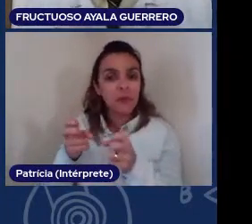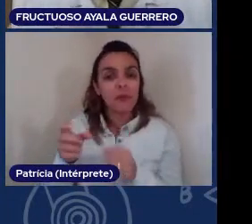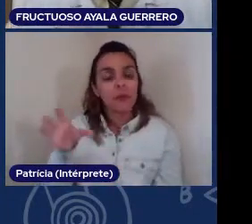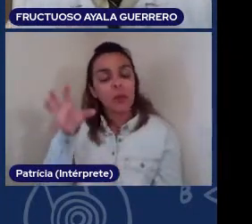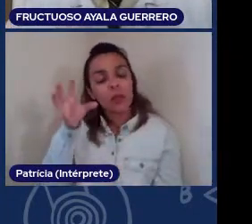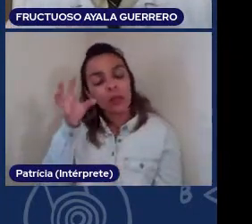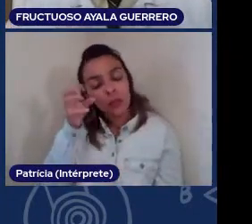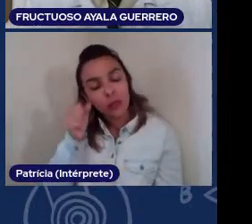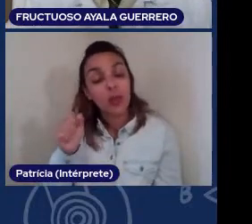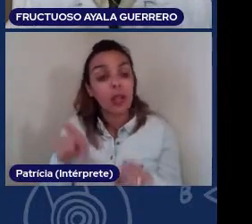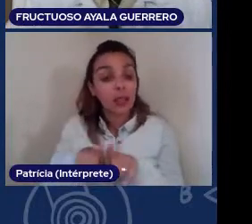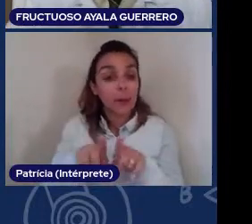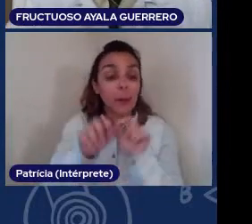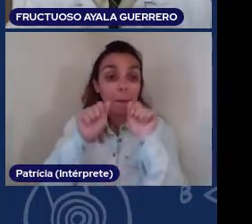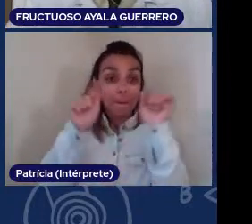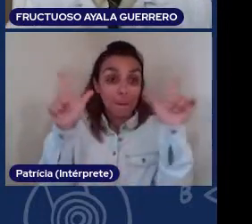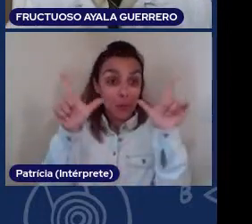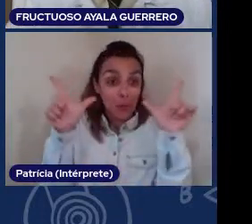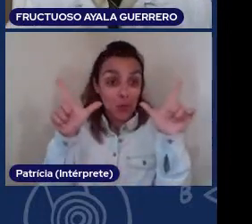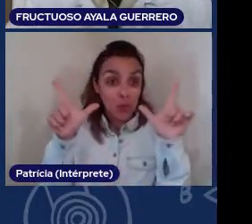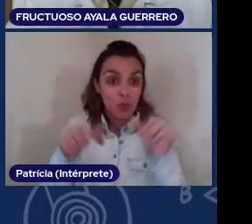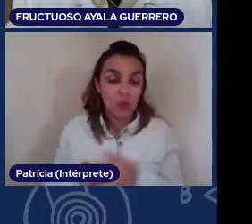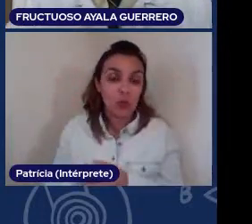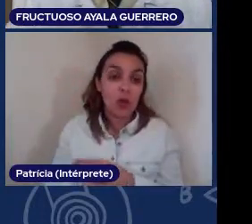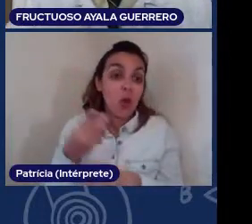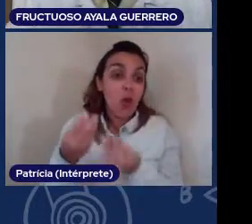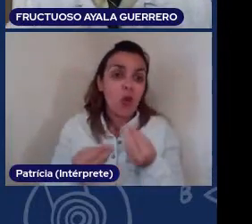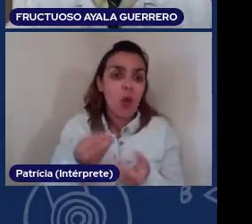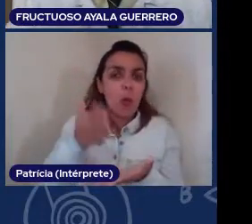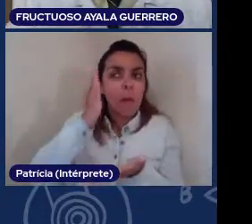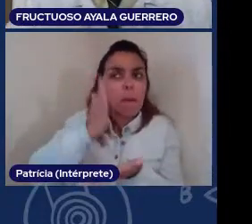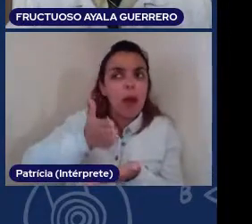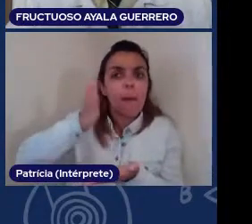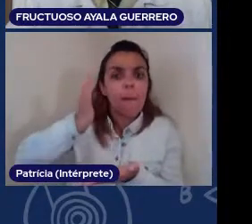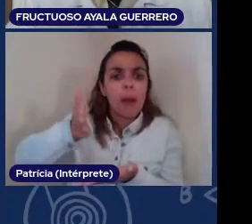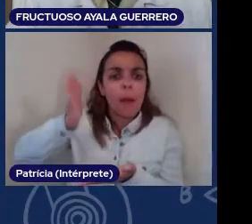las diferentes etapas de sueño.